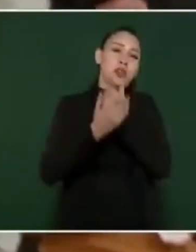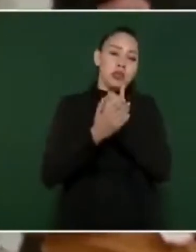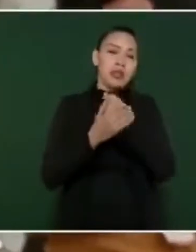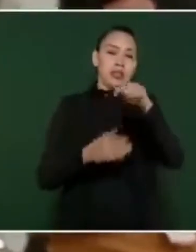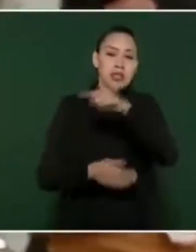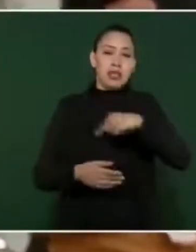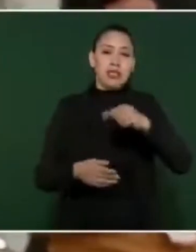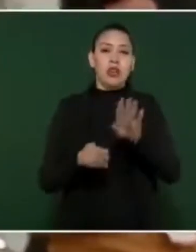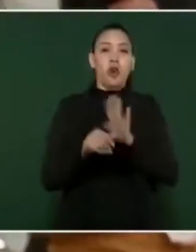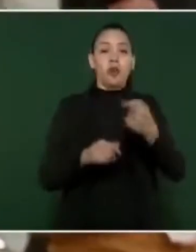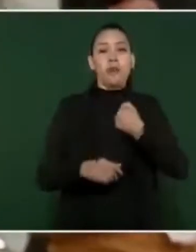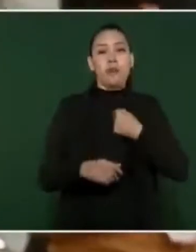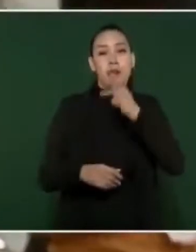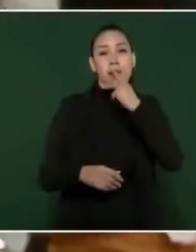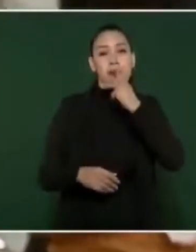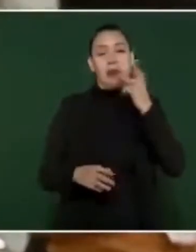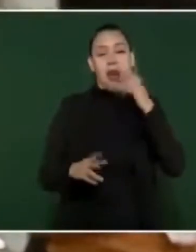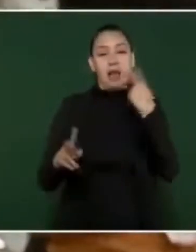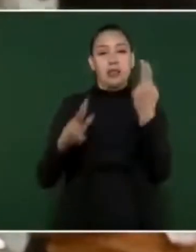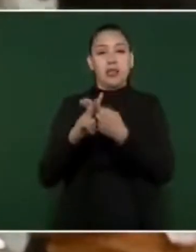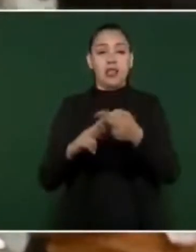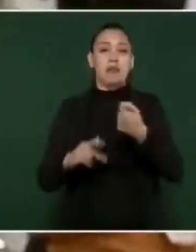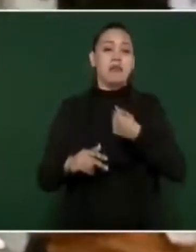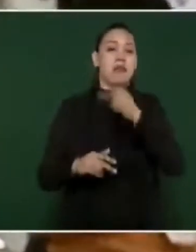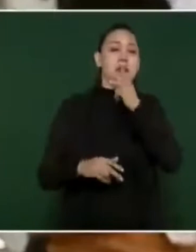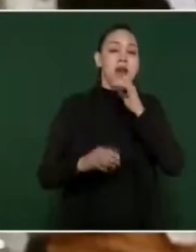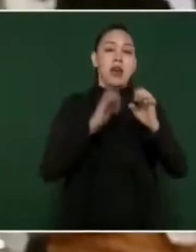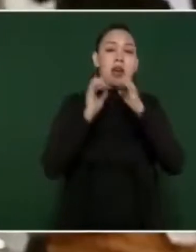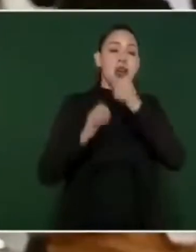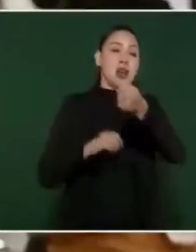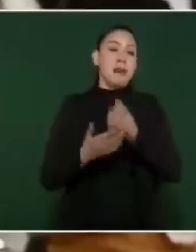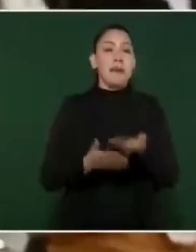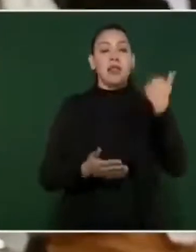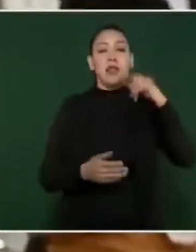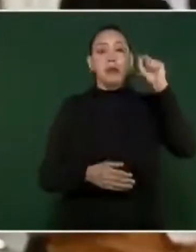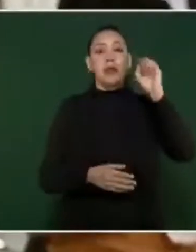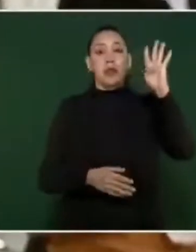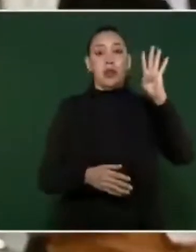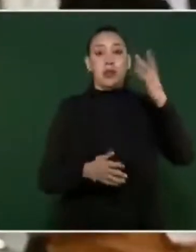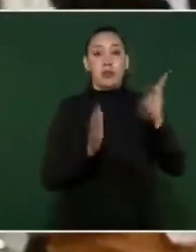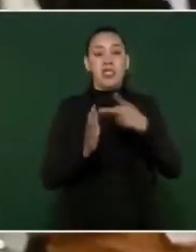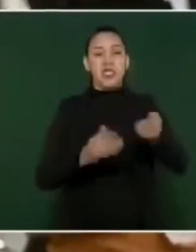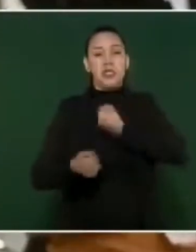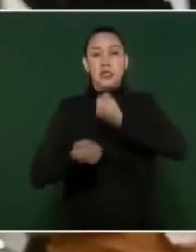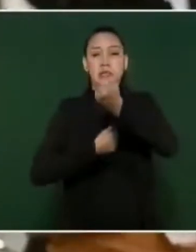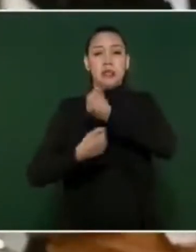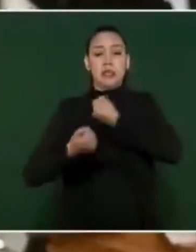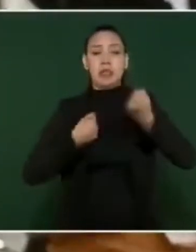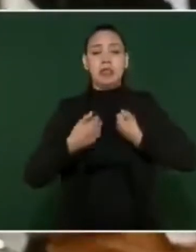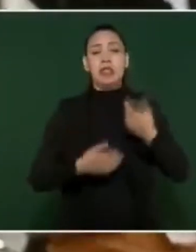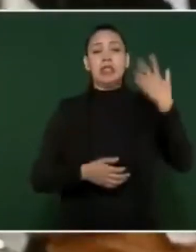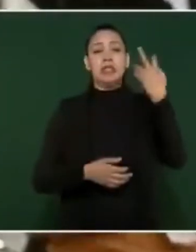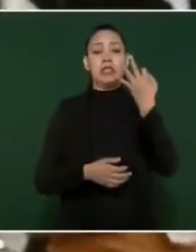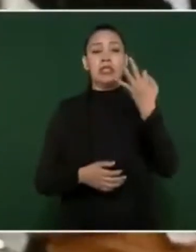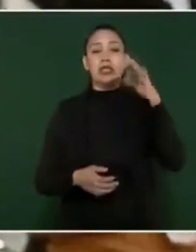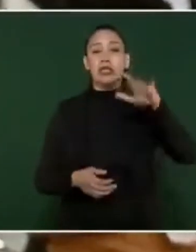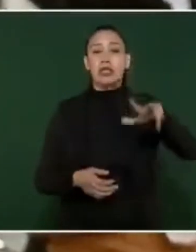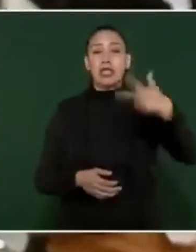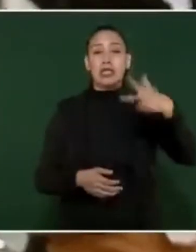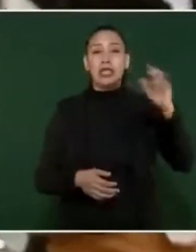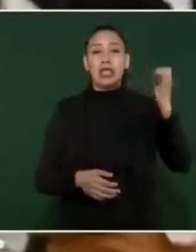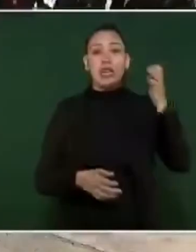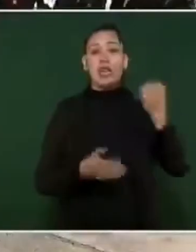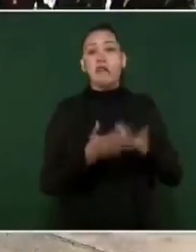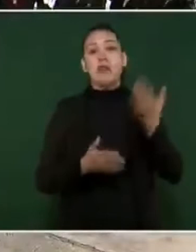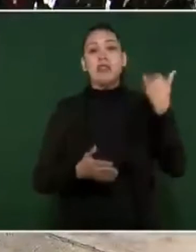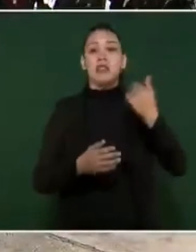enero del 2018 en las calles de Nuevo Laredo mientras llevaba a sus nietos a un paseo al zoológico de fin de semana. Me atreví a buscarlo porque viene usted una